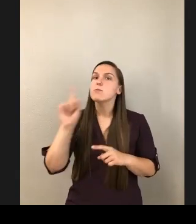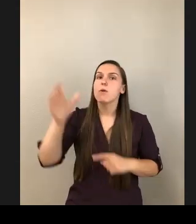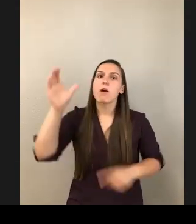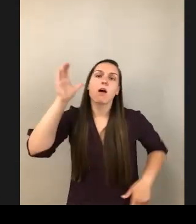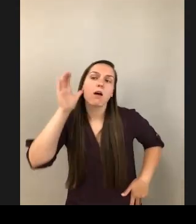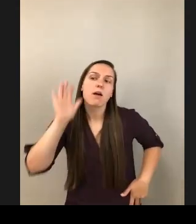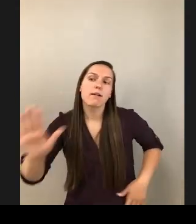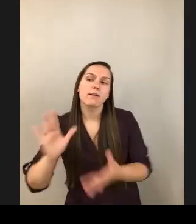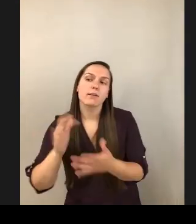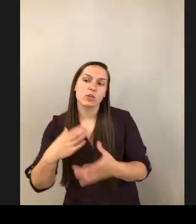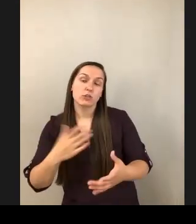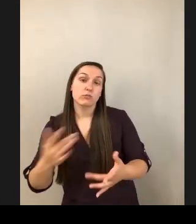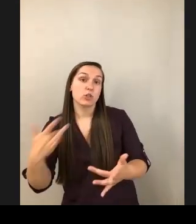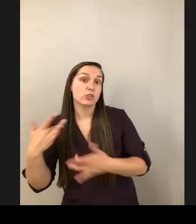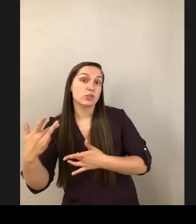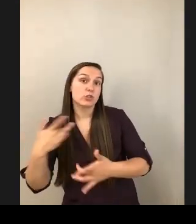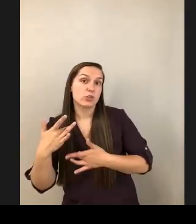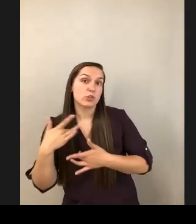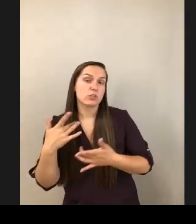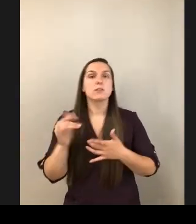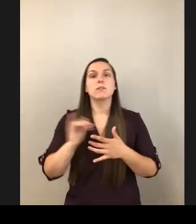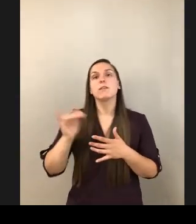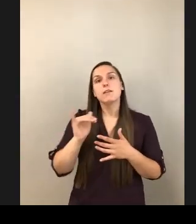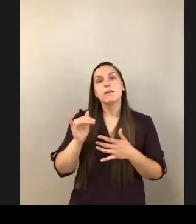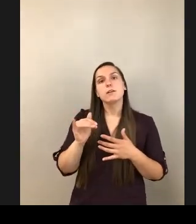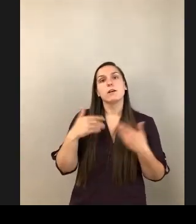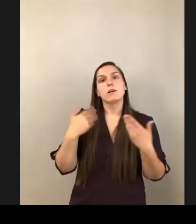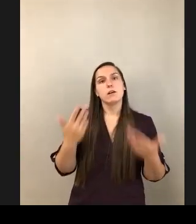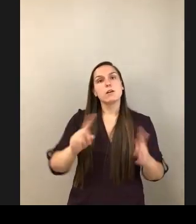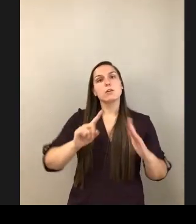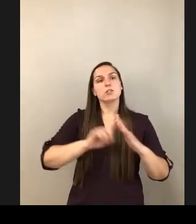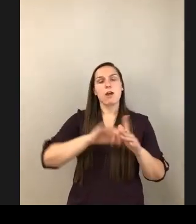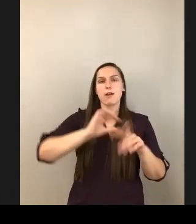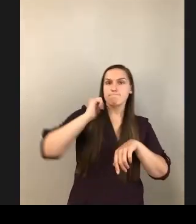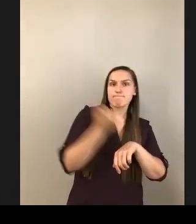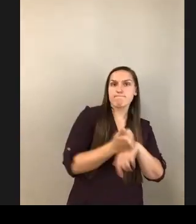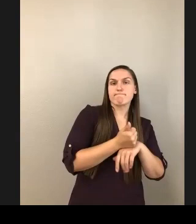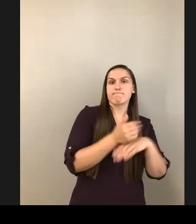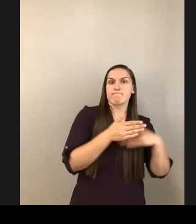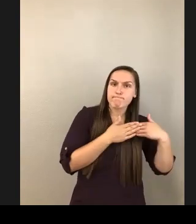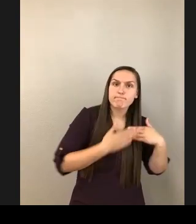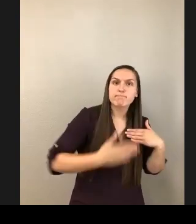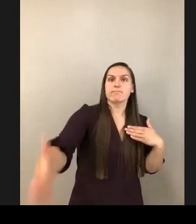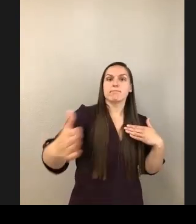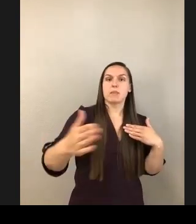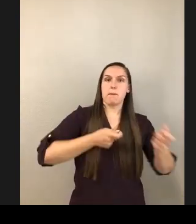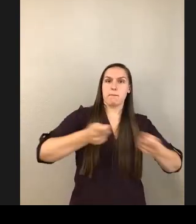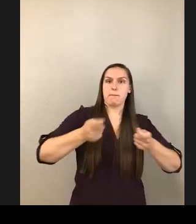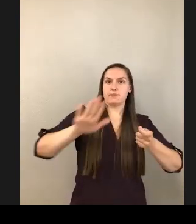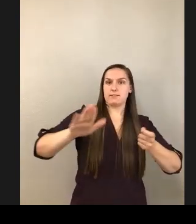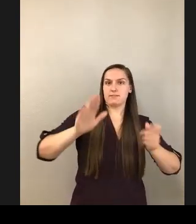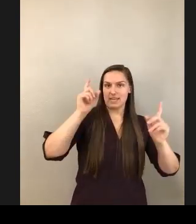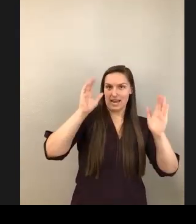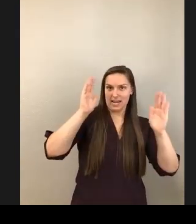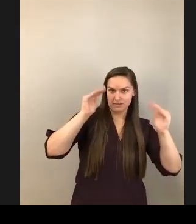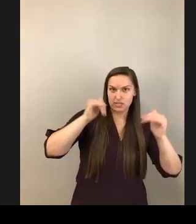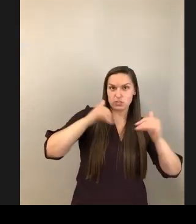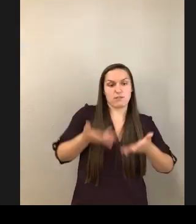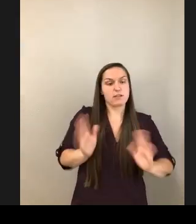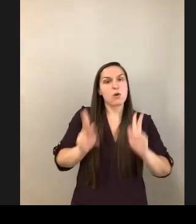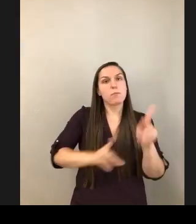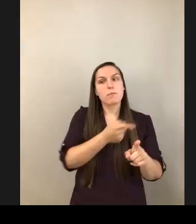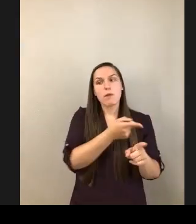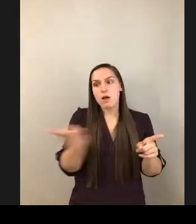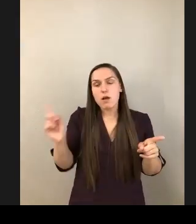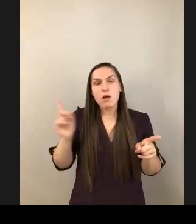una oportunidad no solamente de escuchar de la gente cuáles son sus preocupaciones, sino que también empezar a sentar